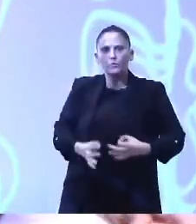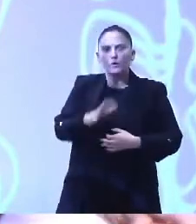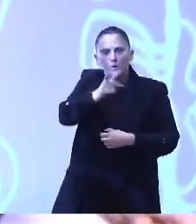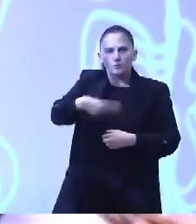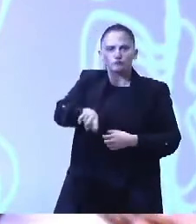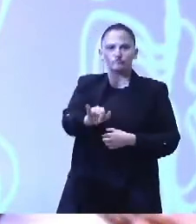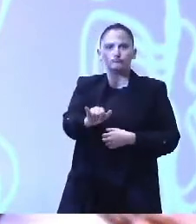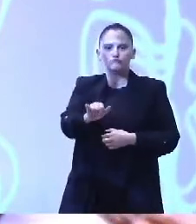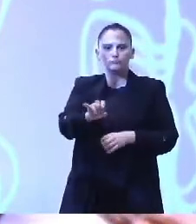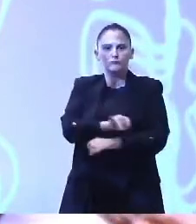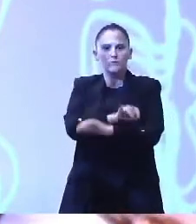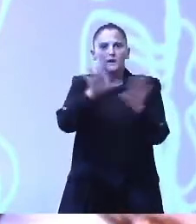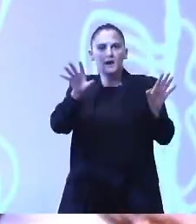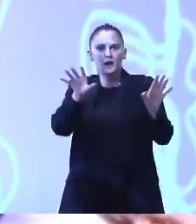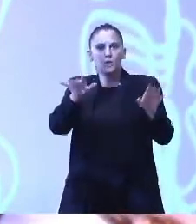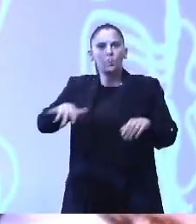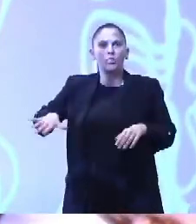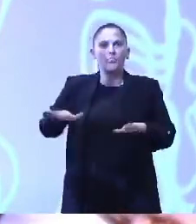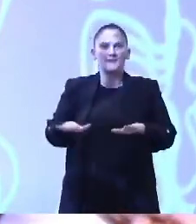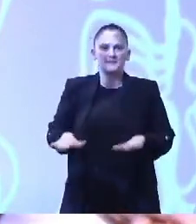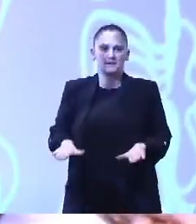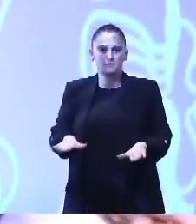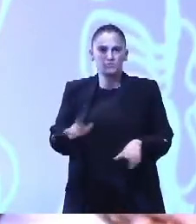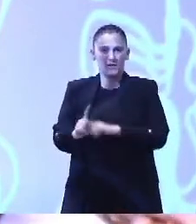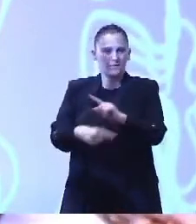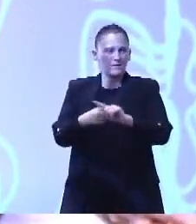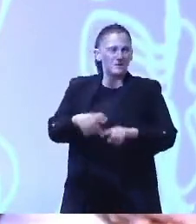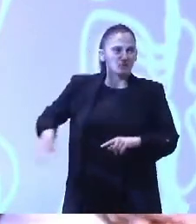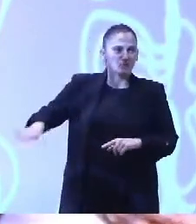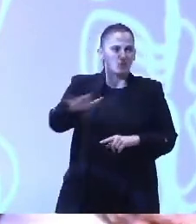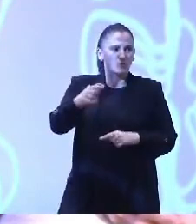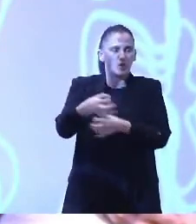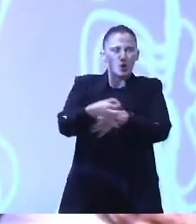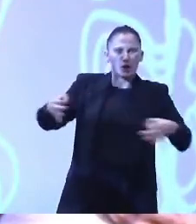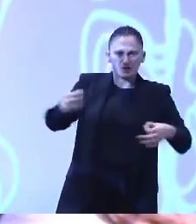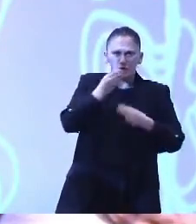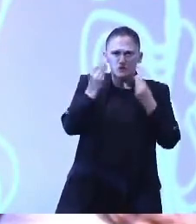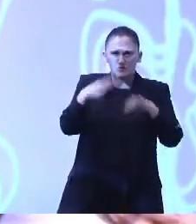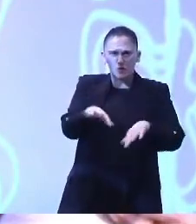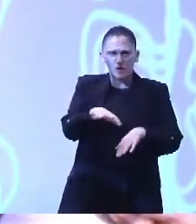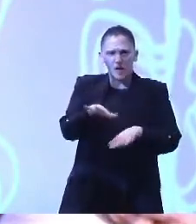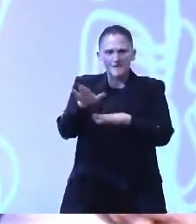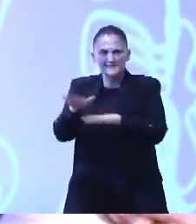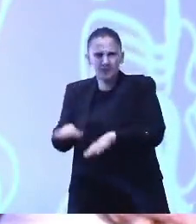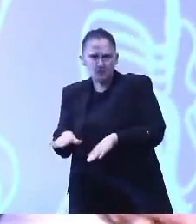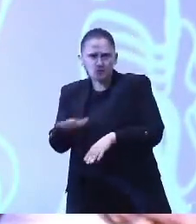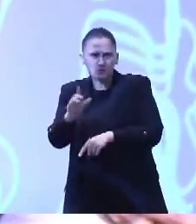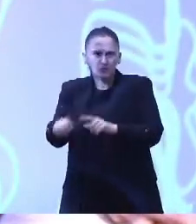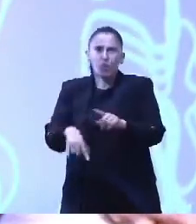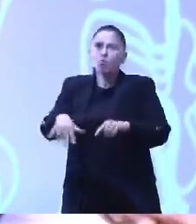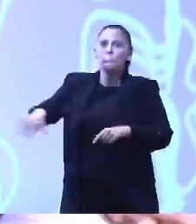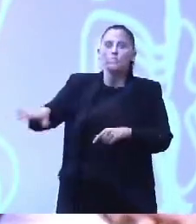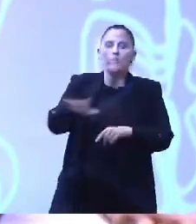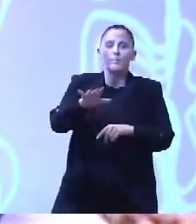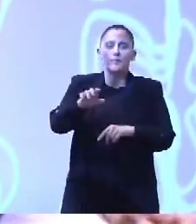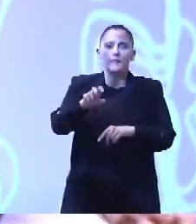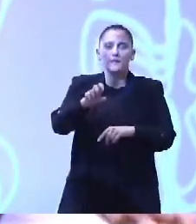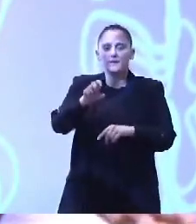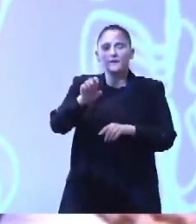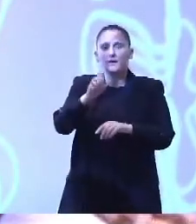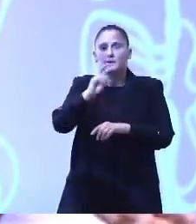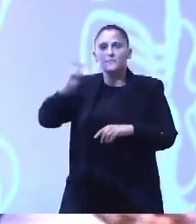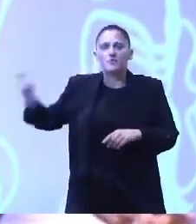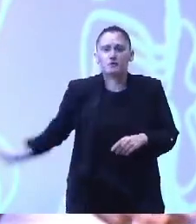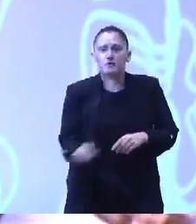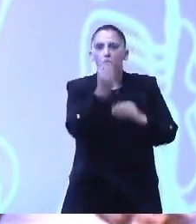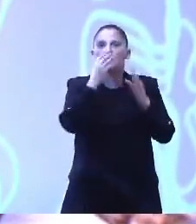sí tenemos claro dónde estamos. Por cierto, estamos en el lado correcto de la historia. Estamos en el multilateralismo, es